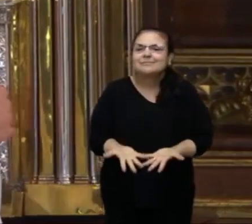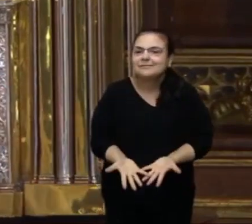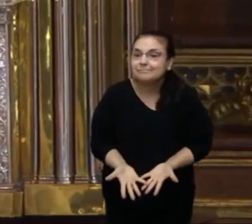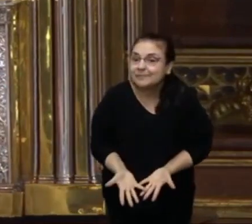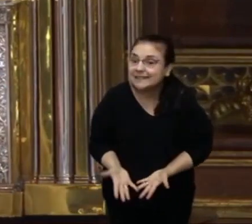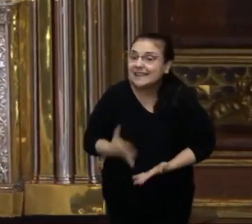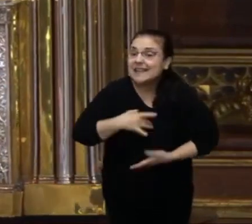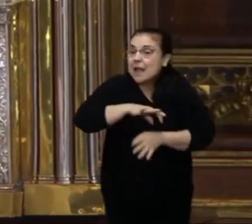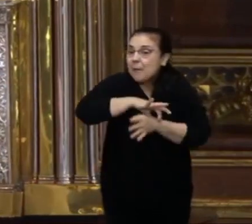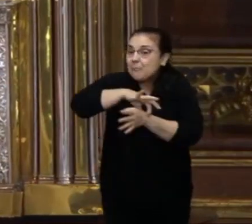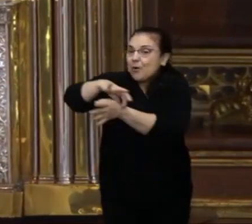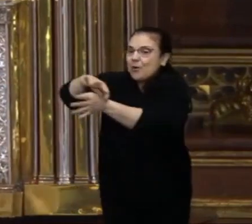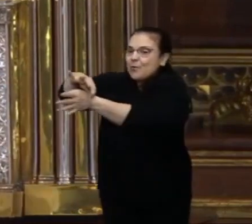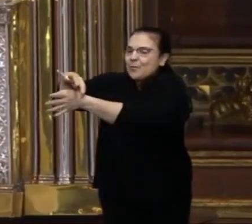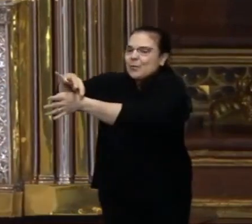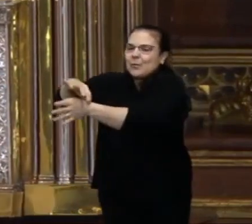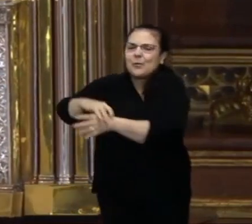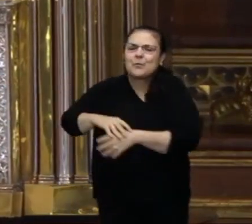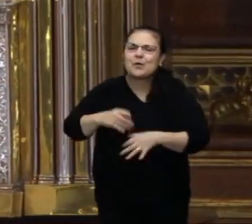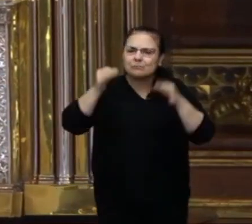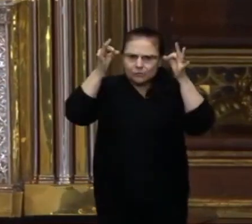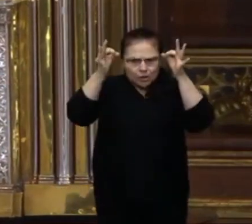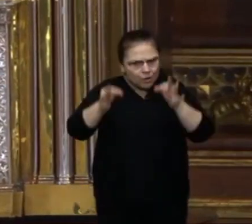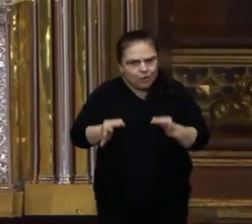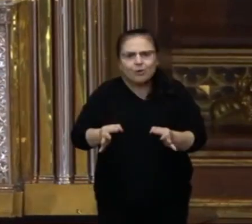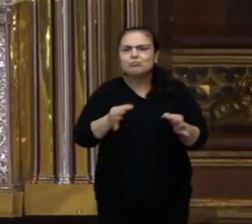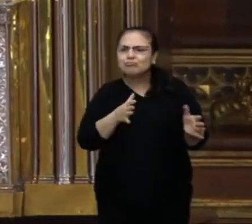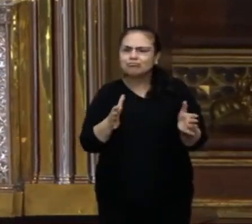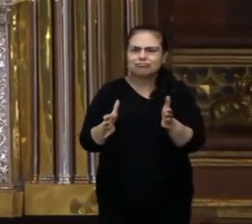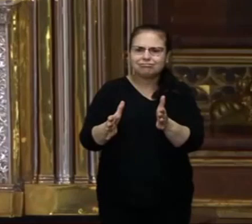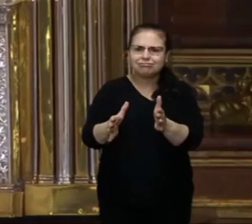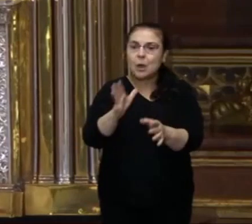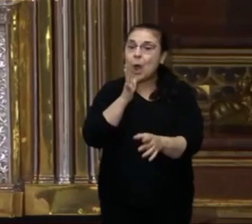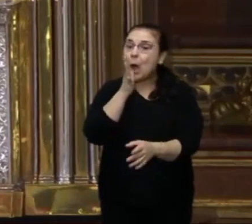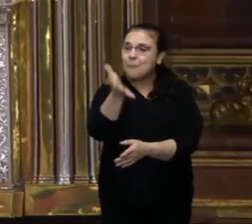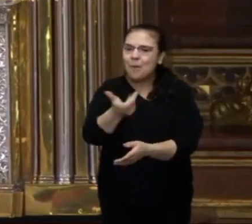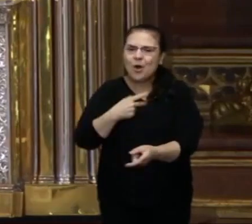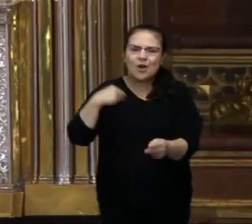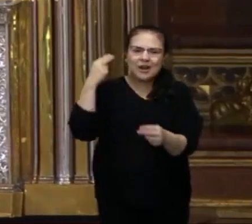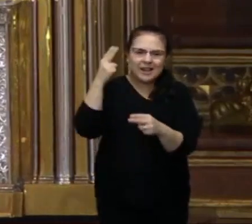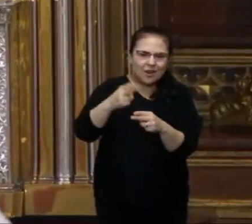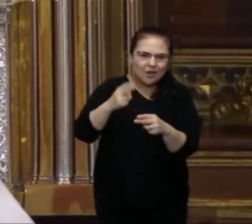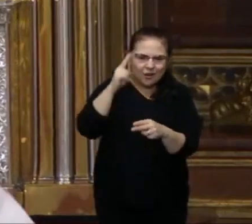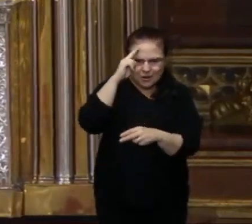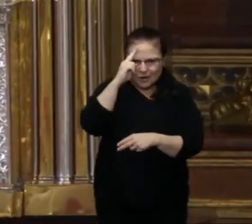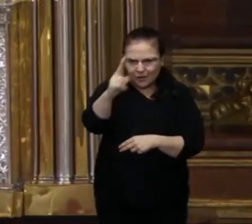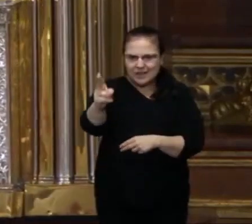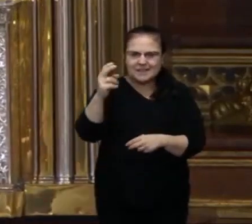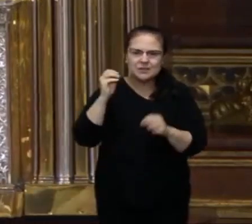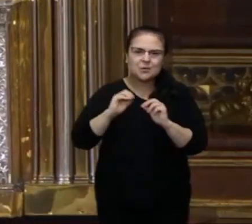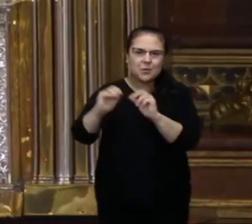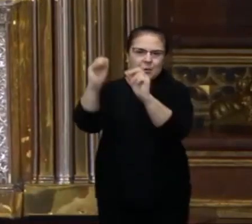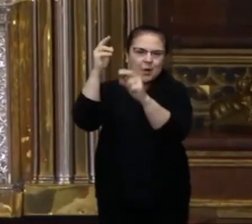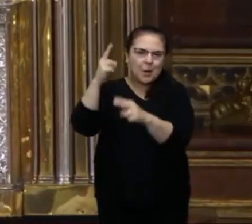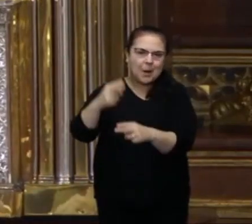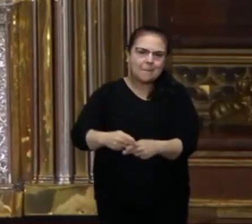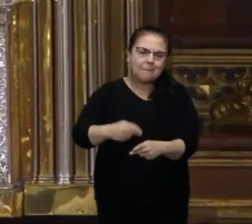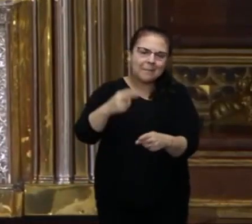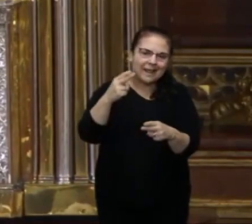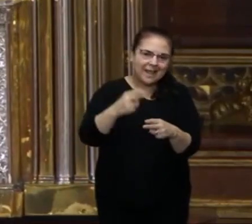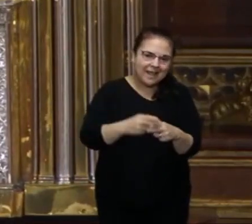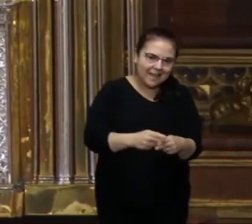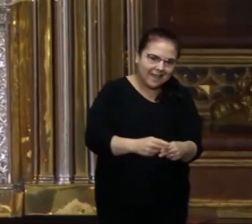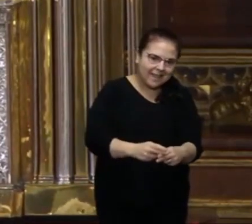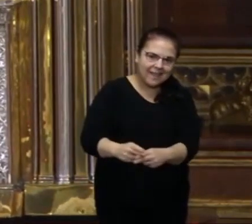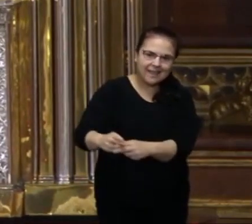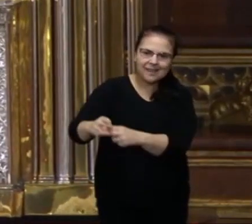fuerzas. Me guía por el justo sendero, por el honor de su